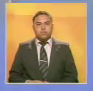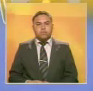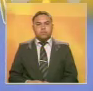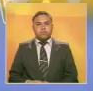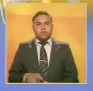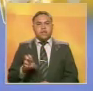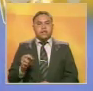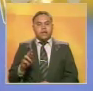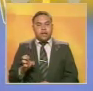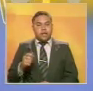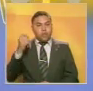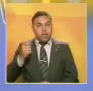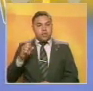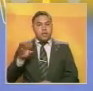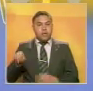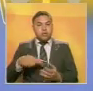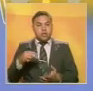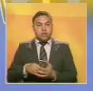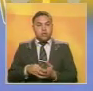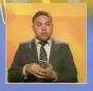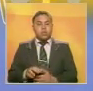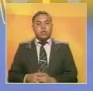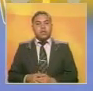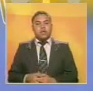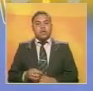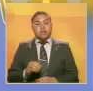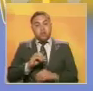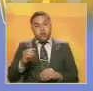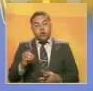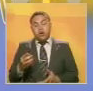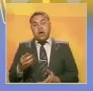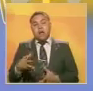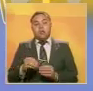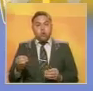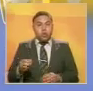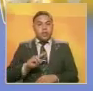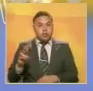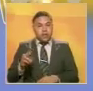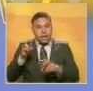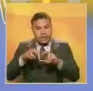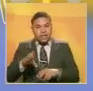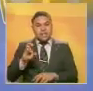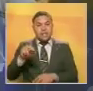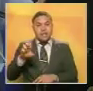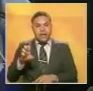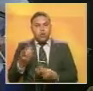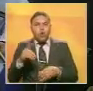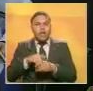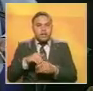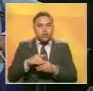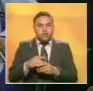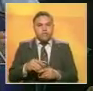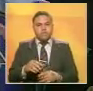Enrique Márquez, diputado a la Asamblea Nacional por el Zulia, exhortó a los venezolanos a chequear sus datos en el registro electoral permanente. Informó que este lunes